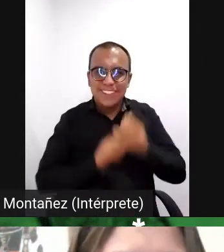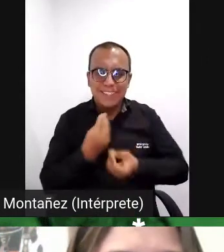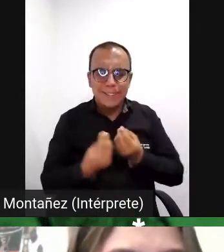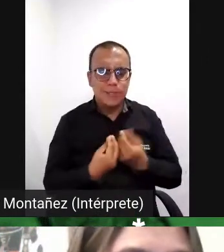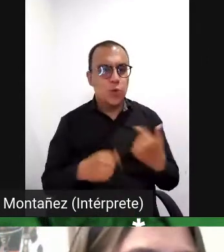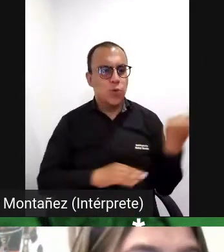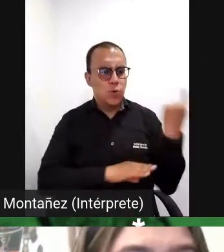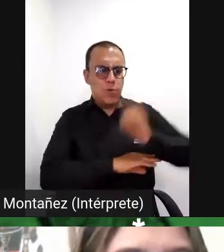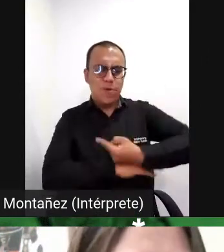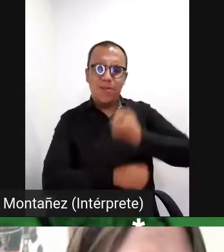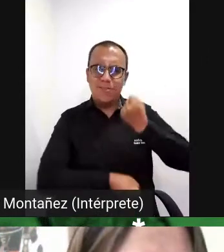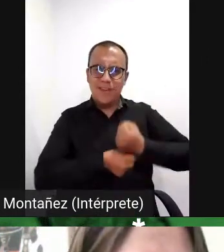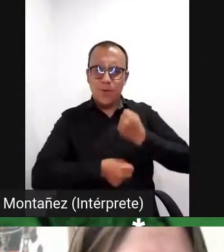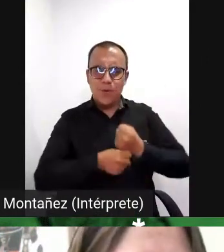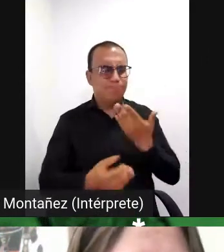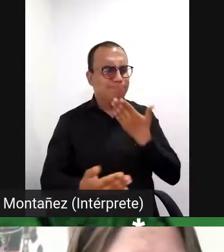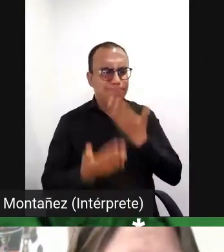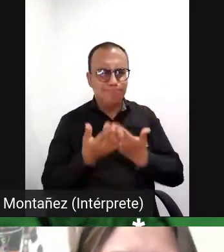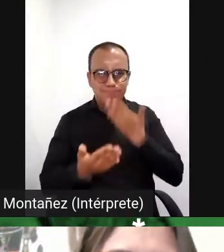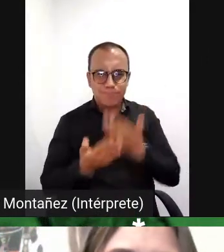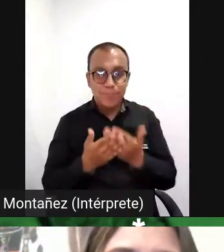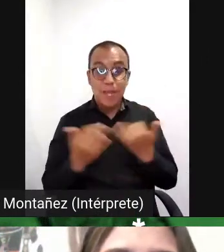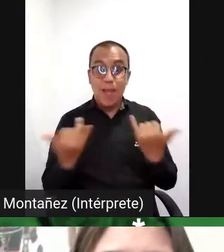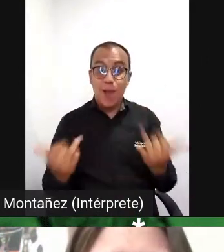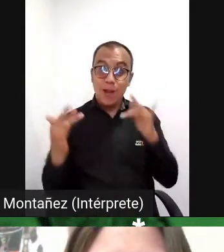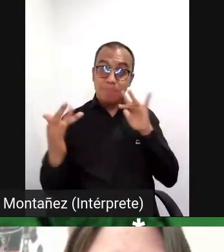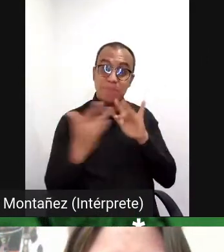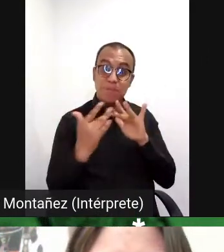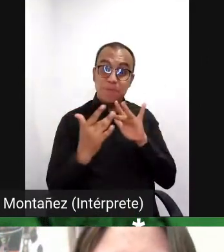de trabajo, así que les agradezco muchísimo por seguir conectados.